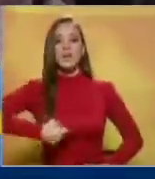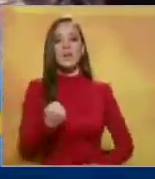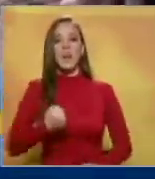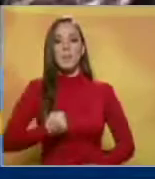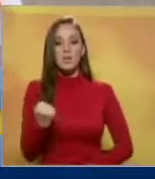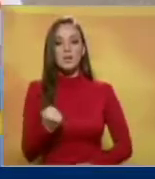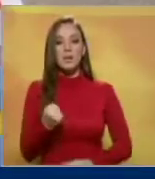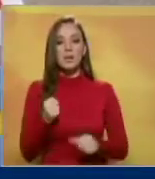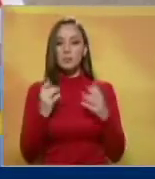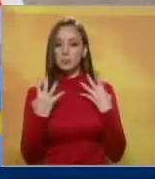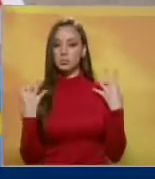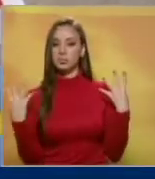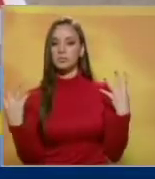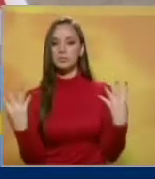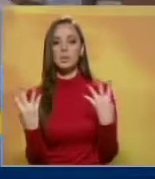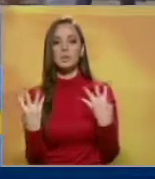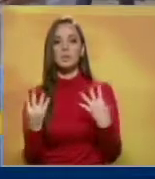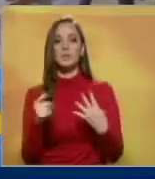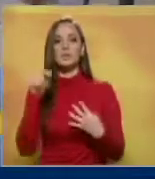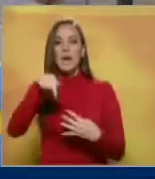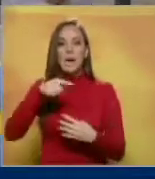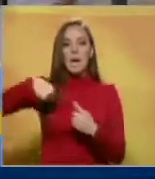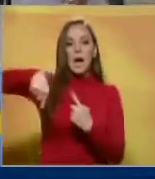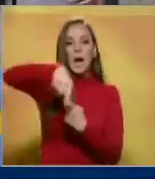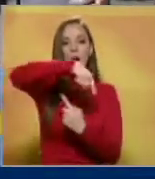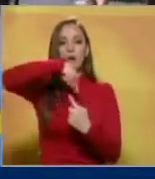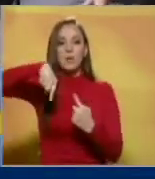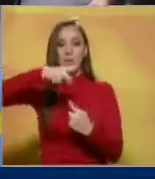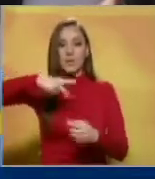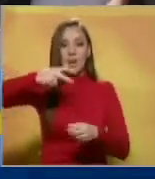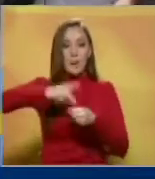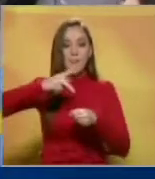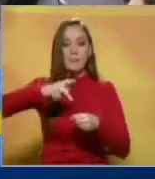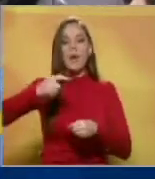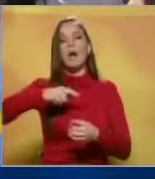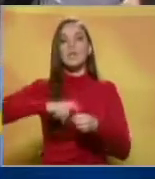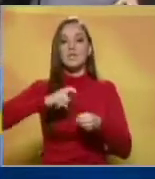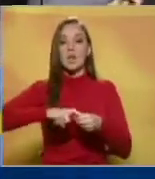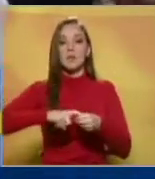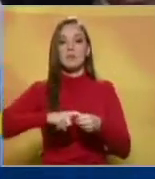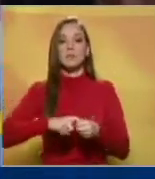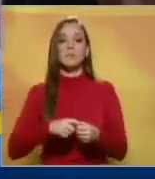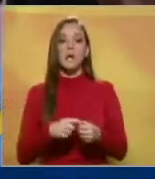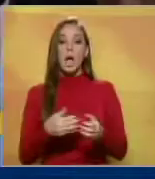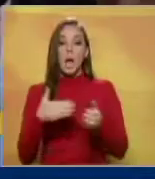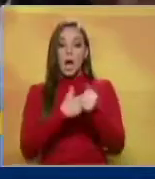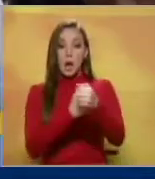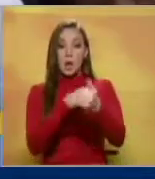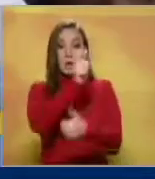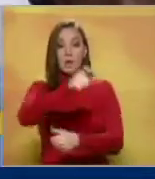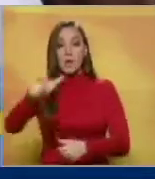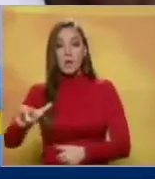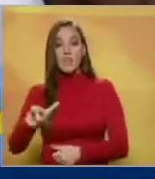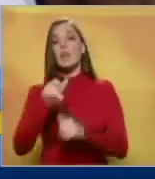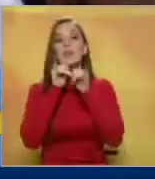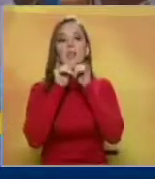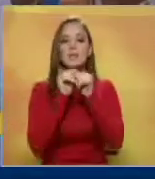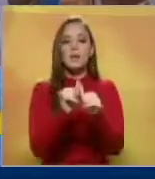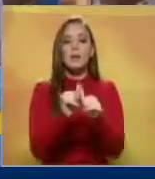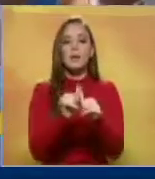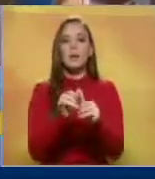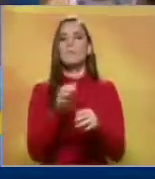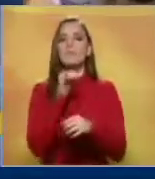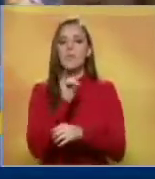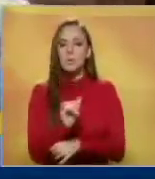que están desplegados en los alrededores de esta plaza la dirigencia del movimiento estudiantil ha anunciado que va a cambiar la